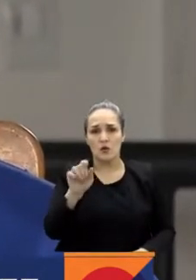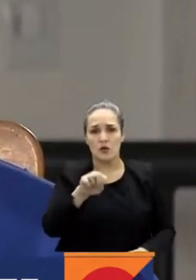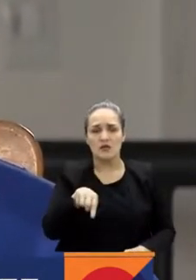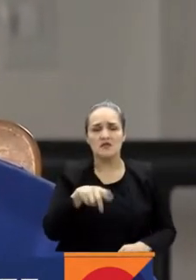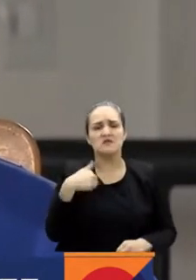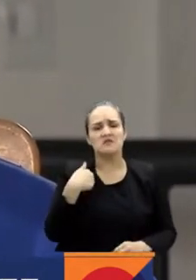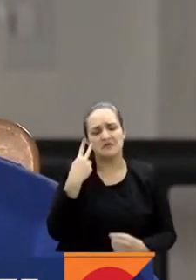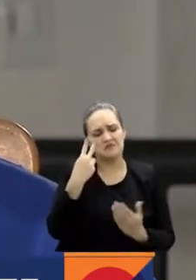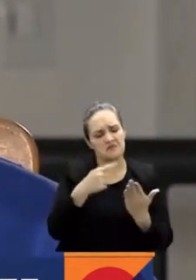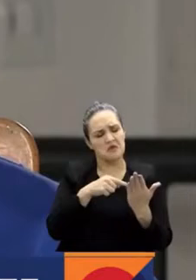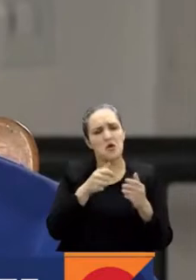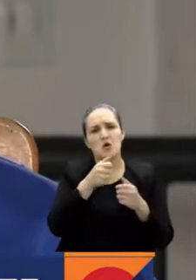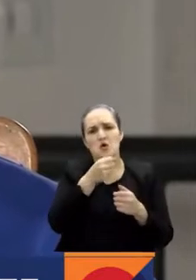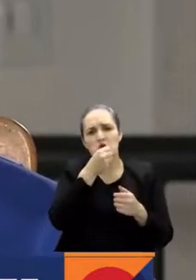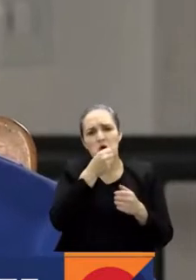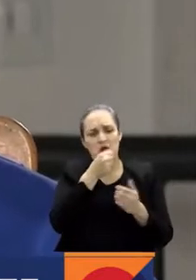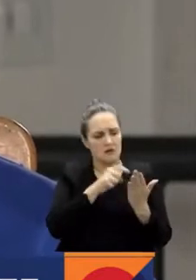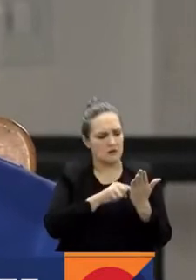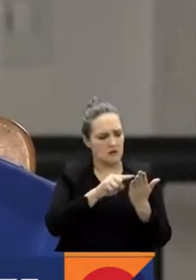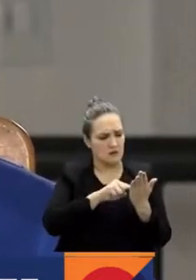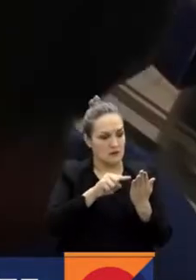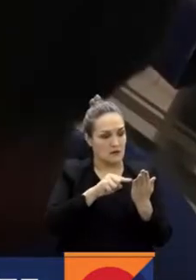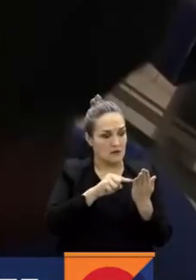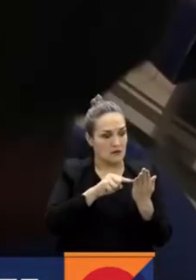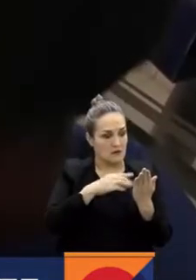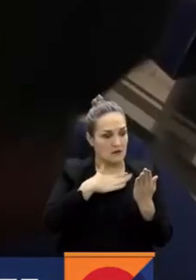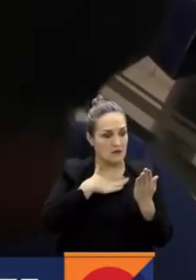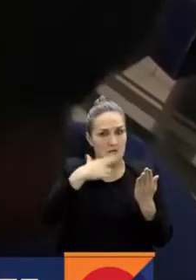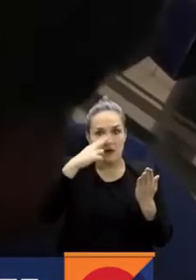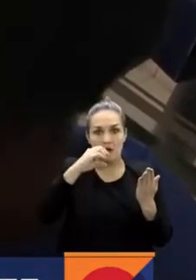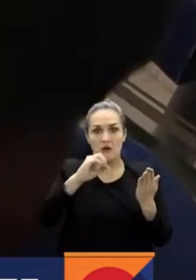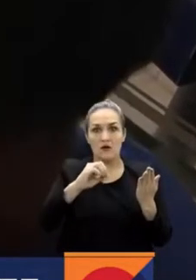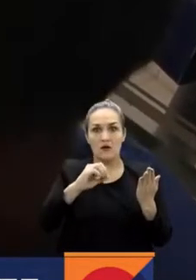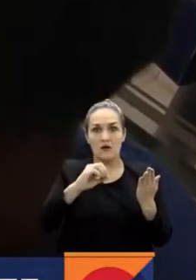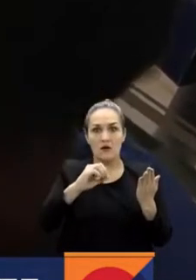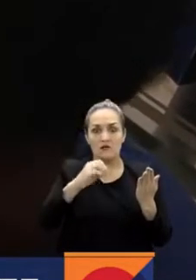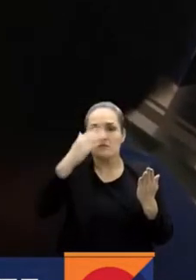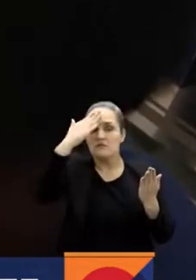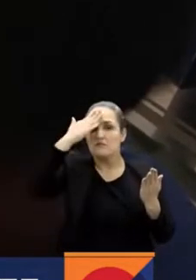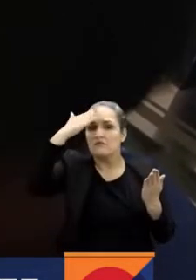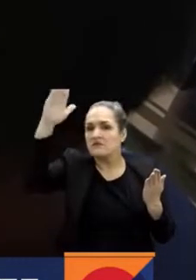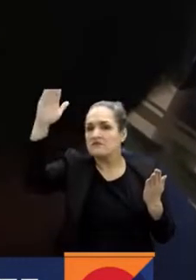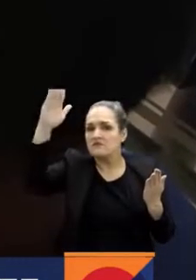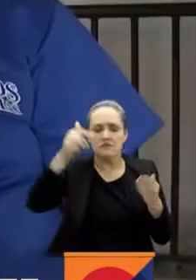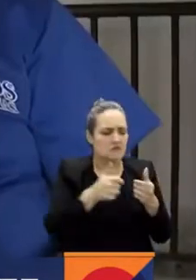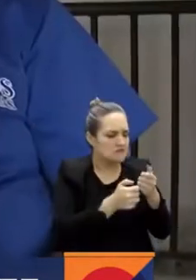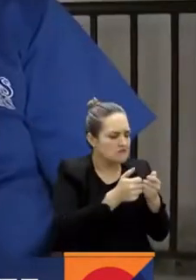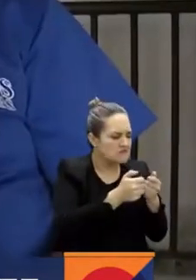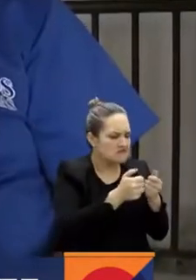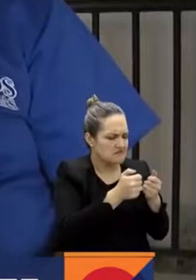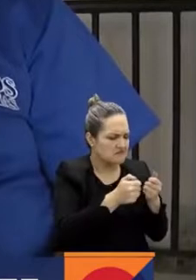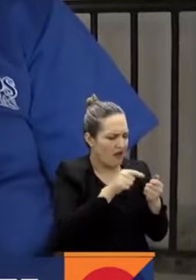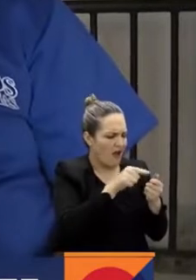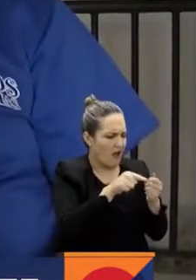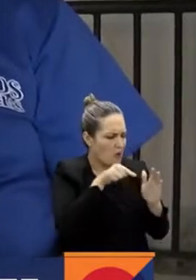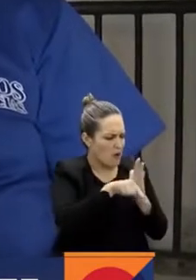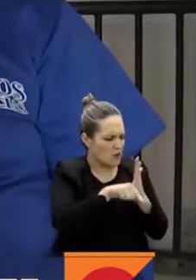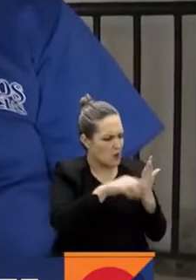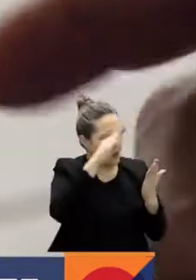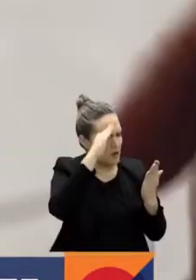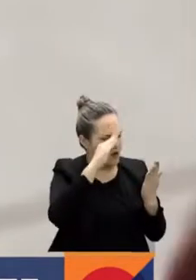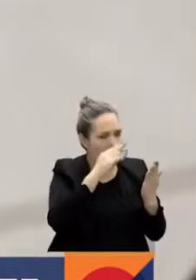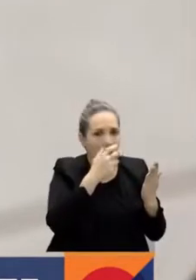titular, de una vez se me viene a la mente el hijo. Por redes sociales se enteró de la muerte de su hijo Luis Alberto Saví, quien